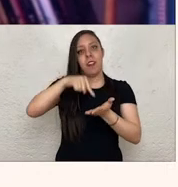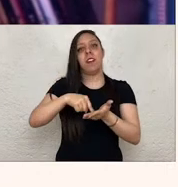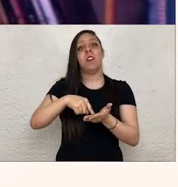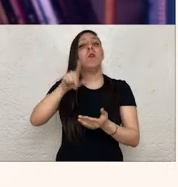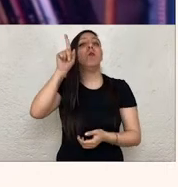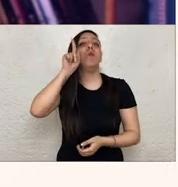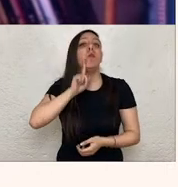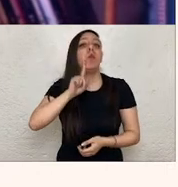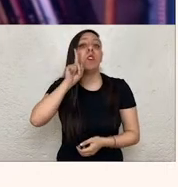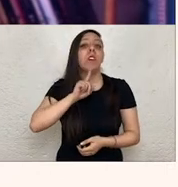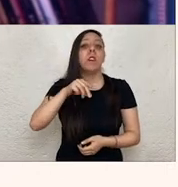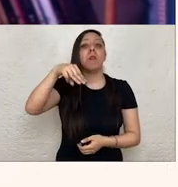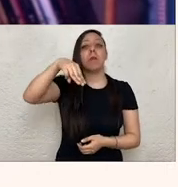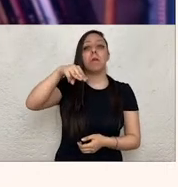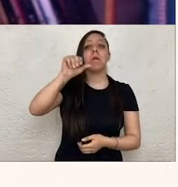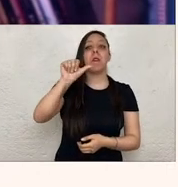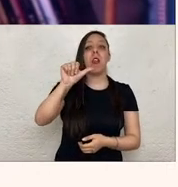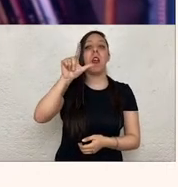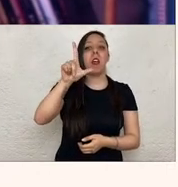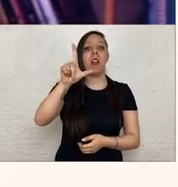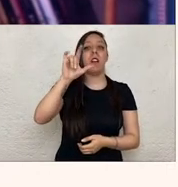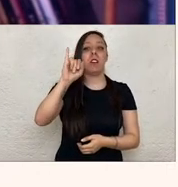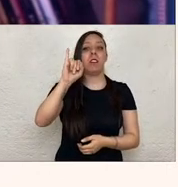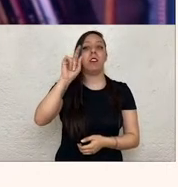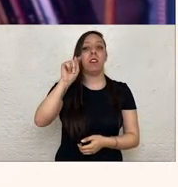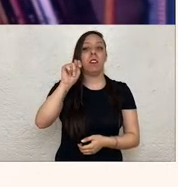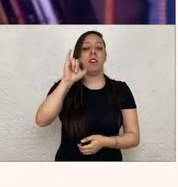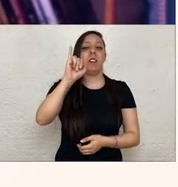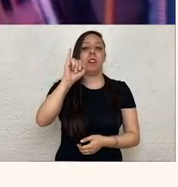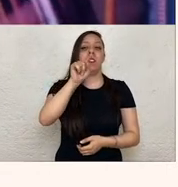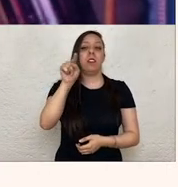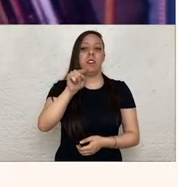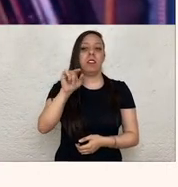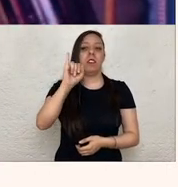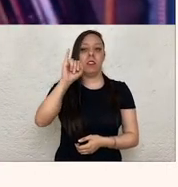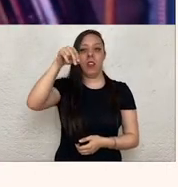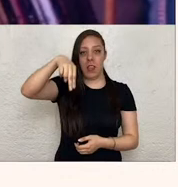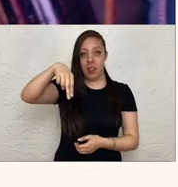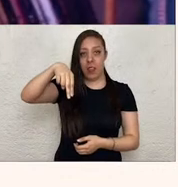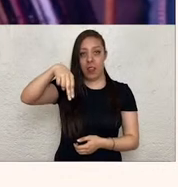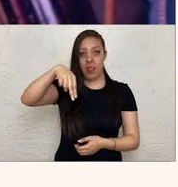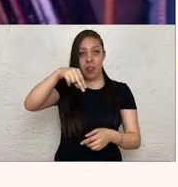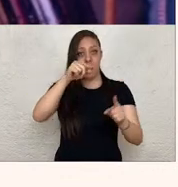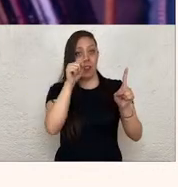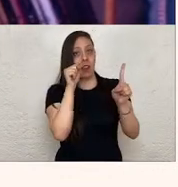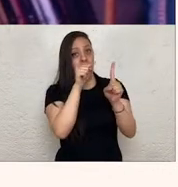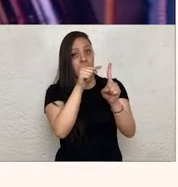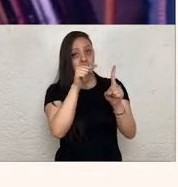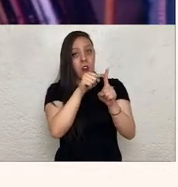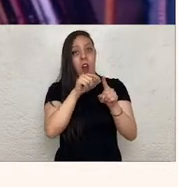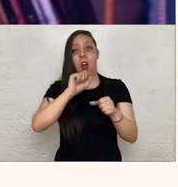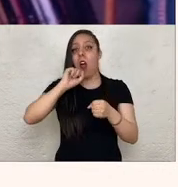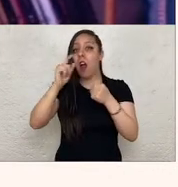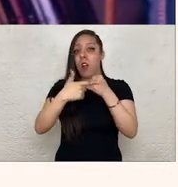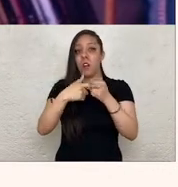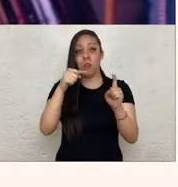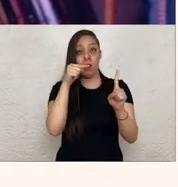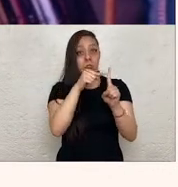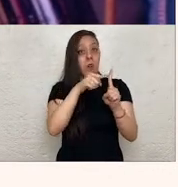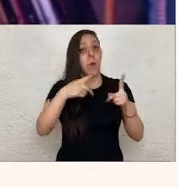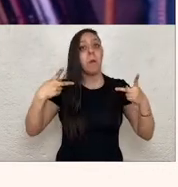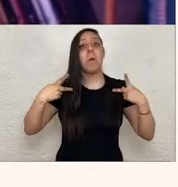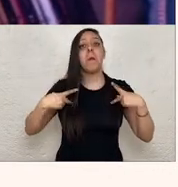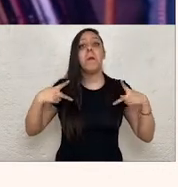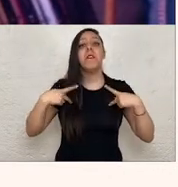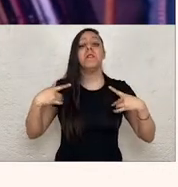Malinche, Marina, nos da precisamente elementos para pensar desde estas distintas dimensiones, ¿no? Es